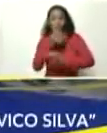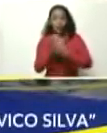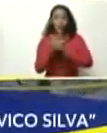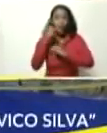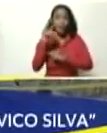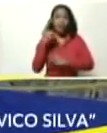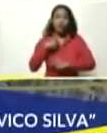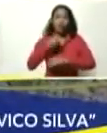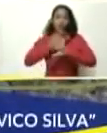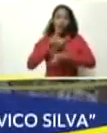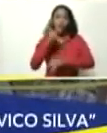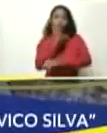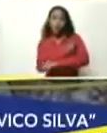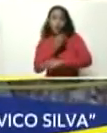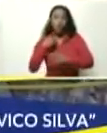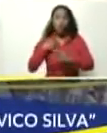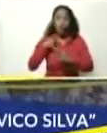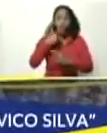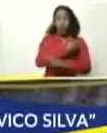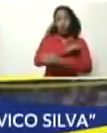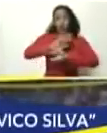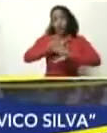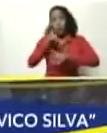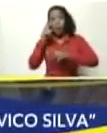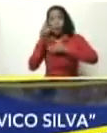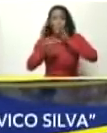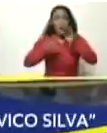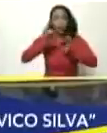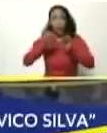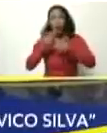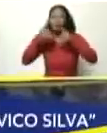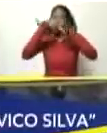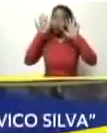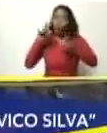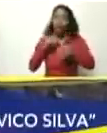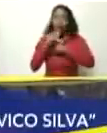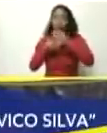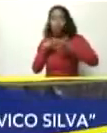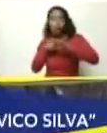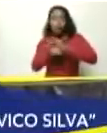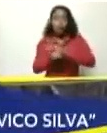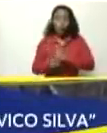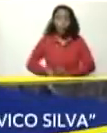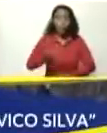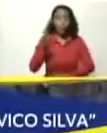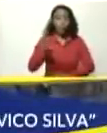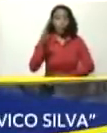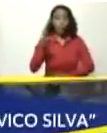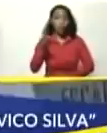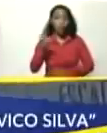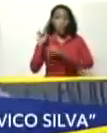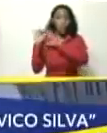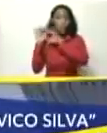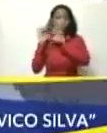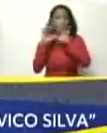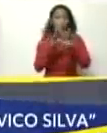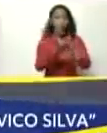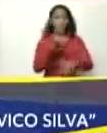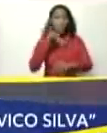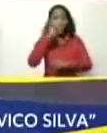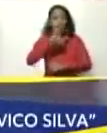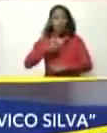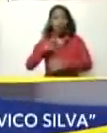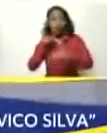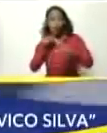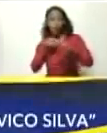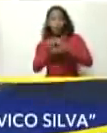bueno, yo tengo tal vacuna, y por supuesto se le iba dando el acceso. Importante la cantidad de gente que iba